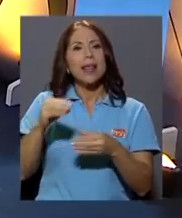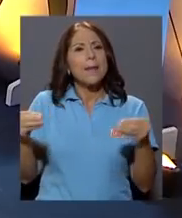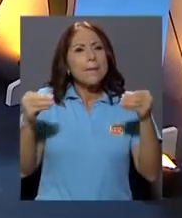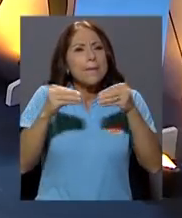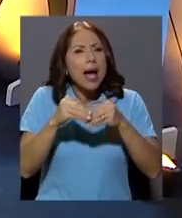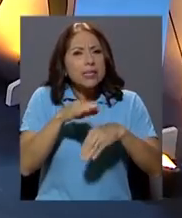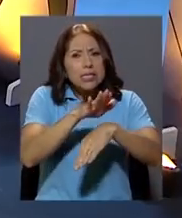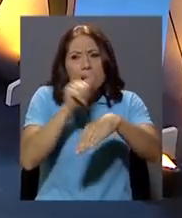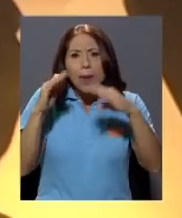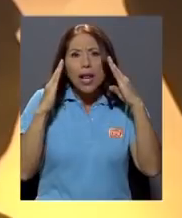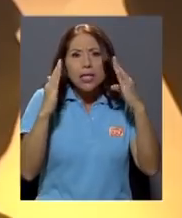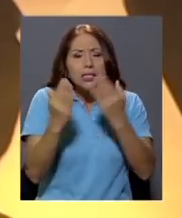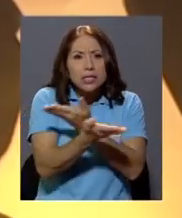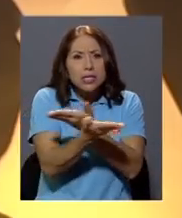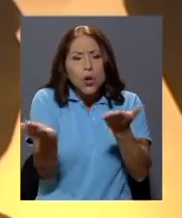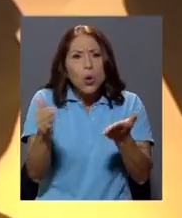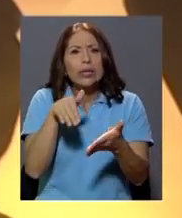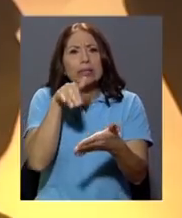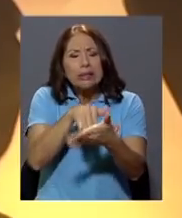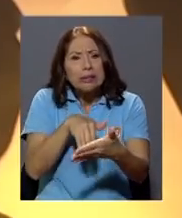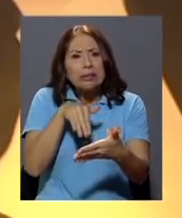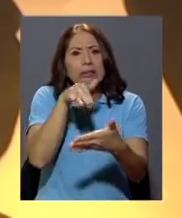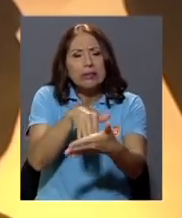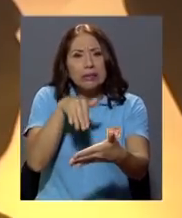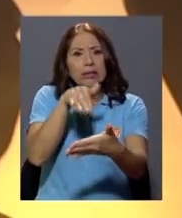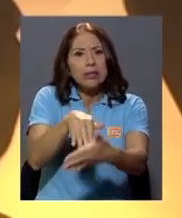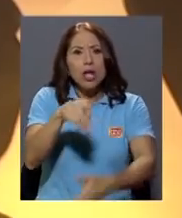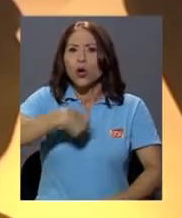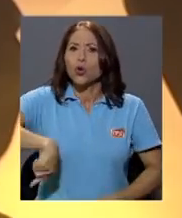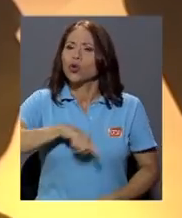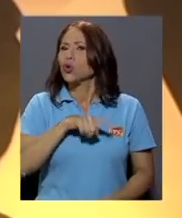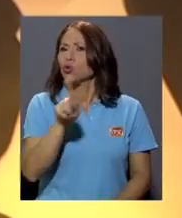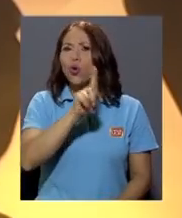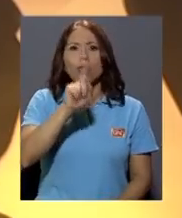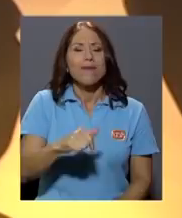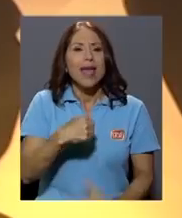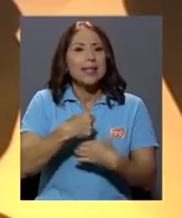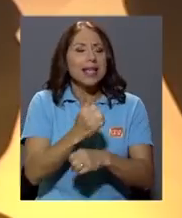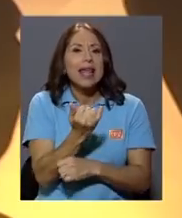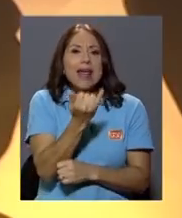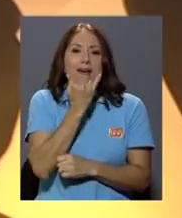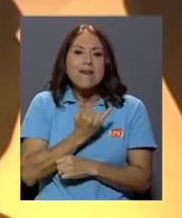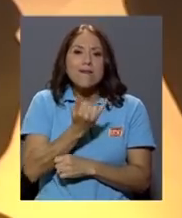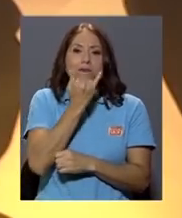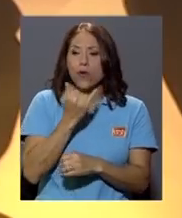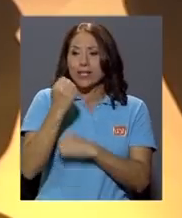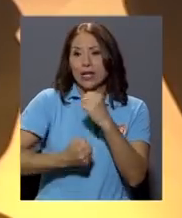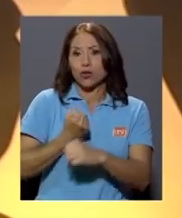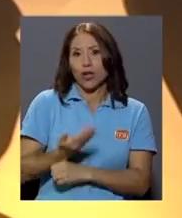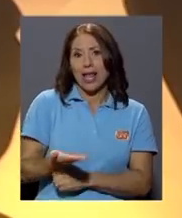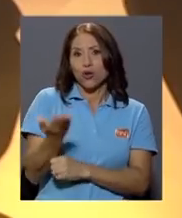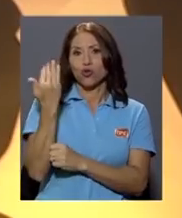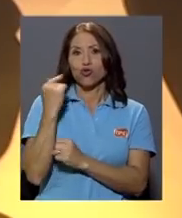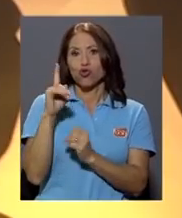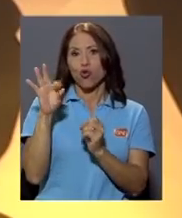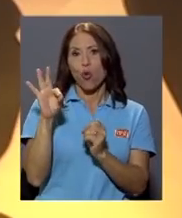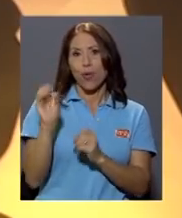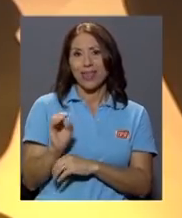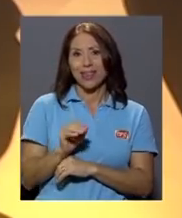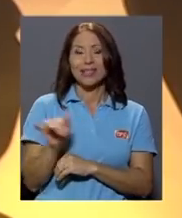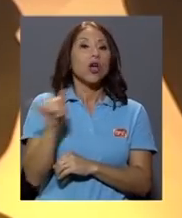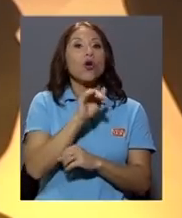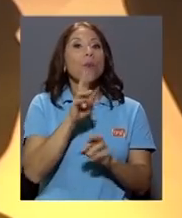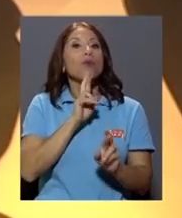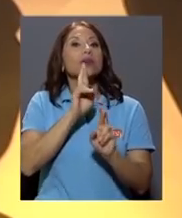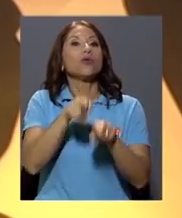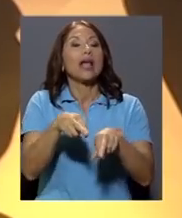más hemos llamado la atención y más insistimos en que no deberíamos de cometer los errores que cometimos en los años 90, donde producto